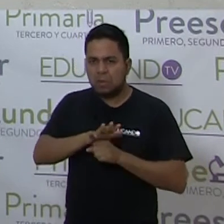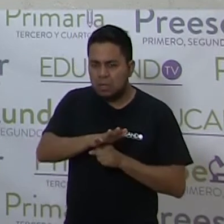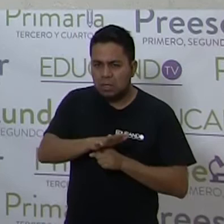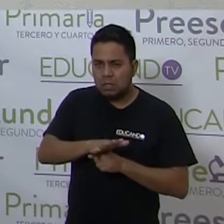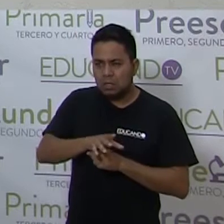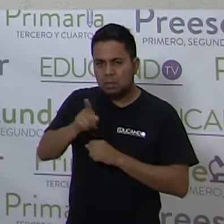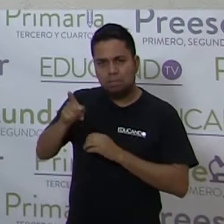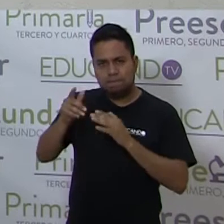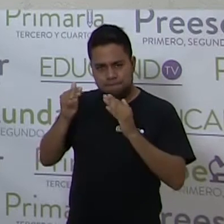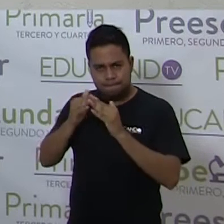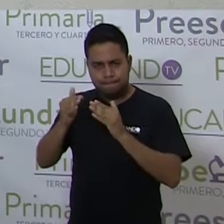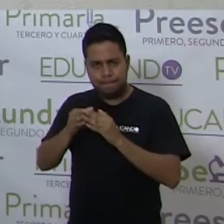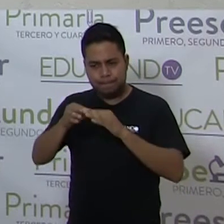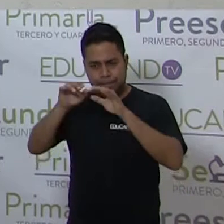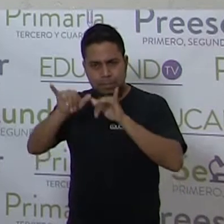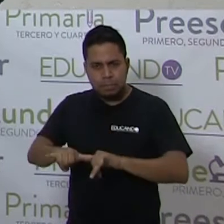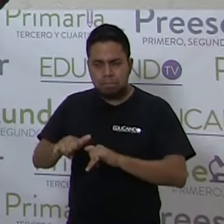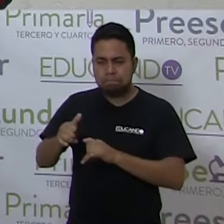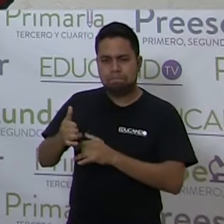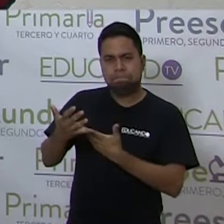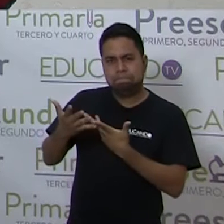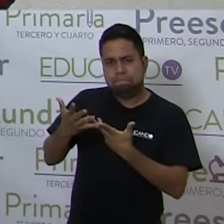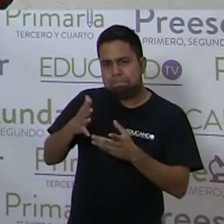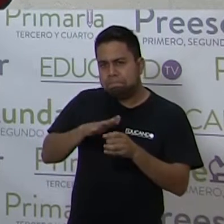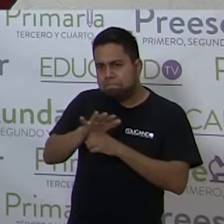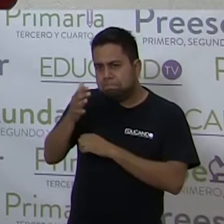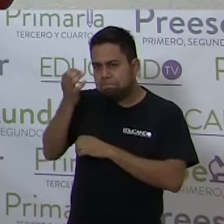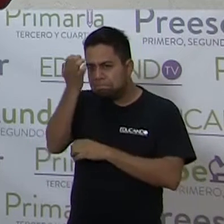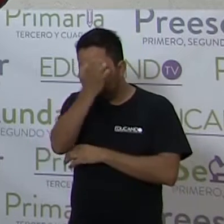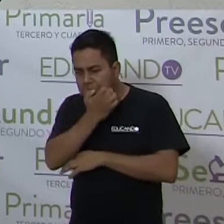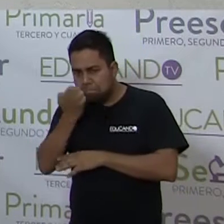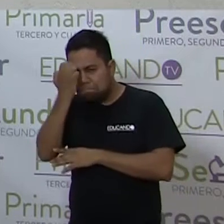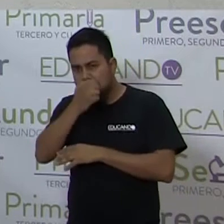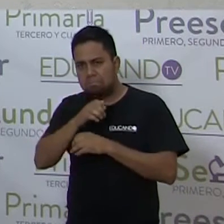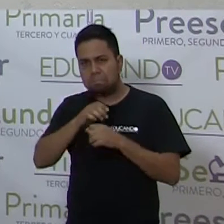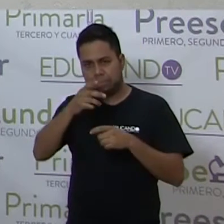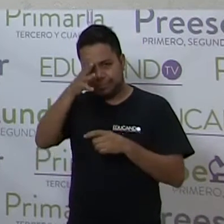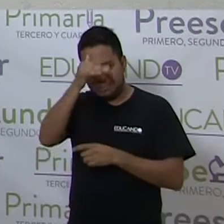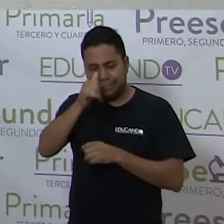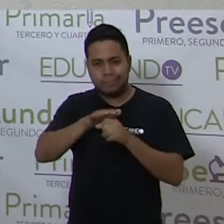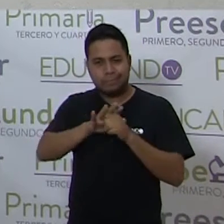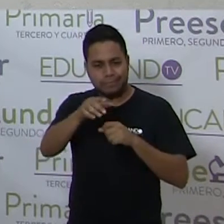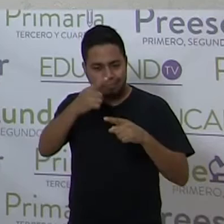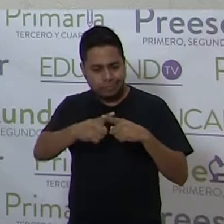Piensen allá en casita. ¿Qué recuerdan de los personajes?